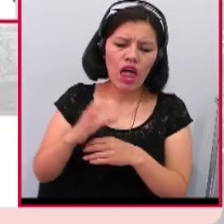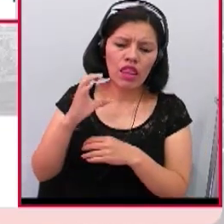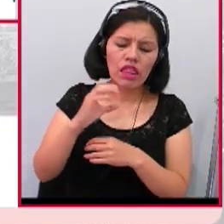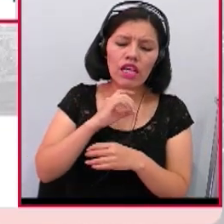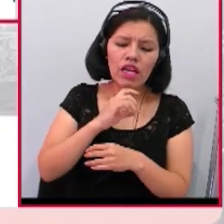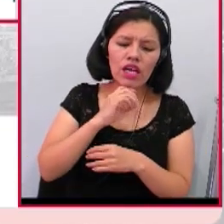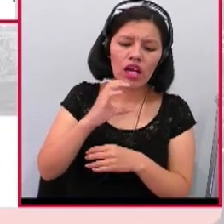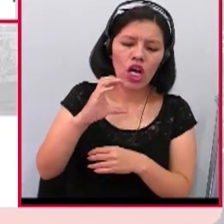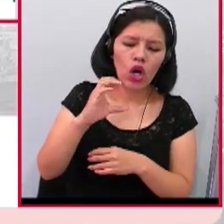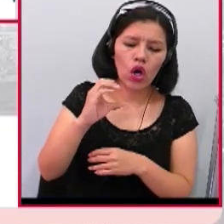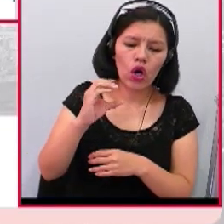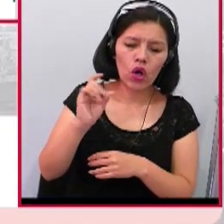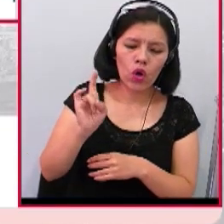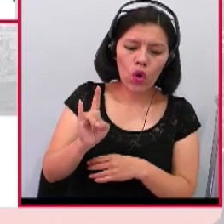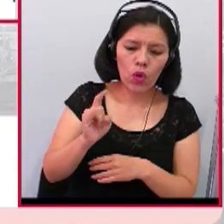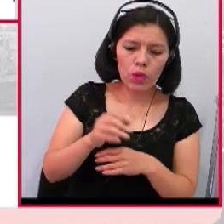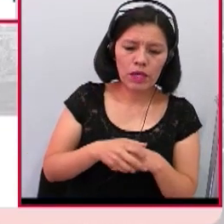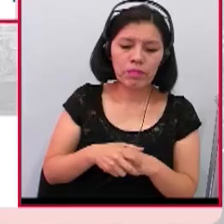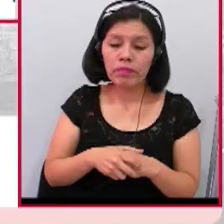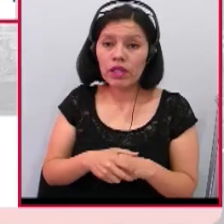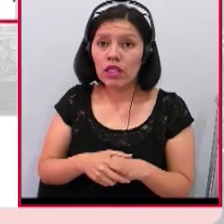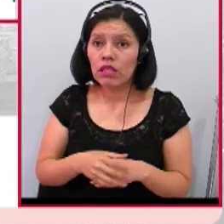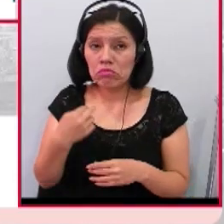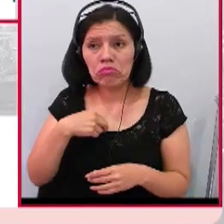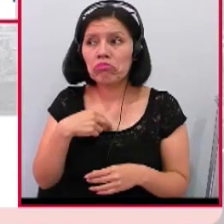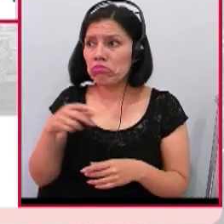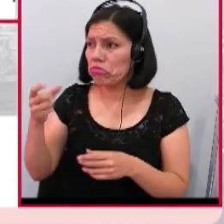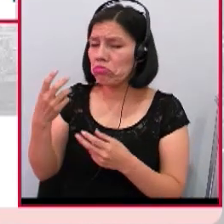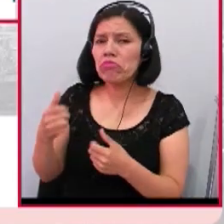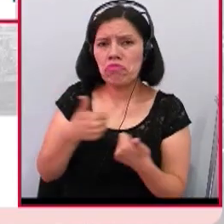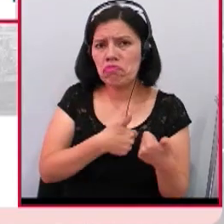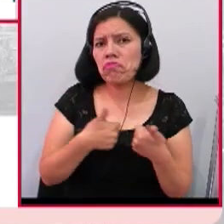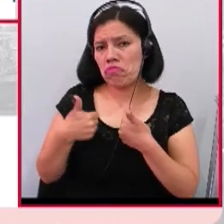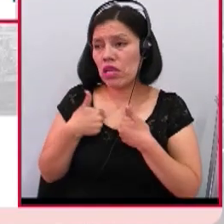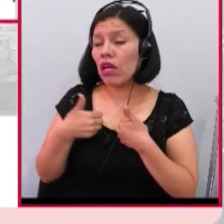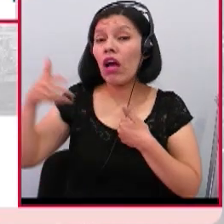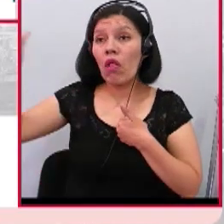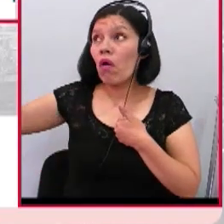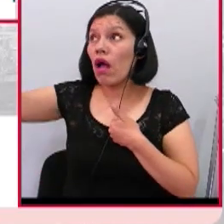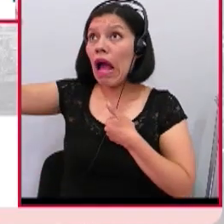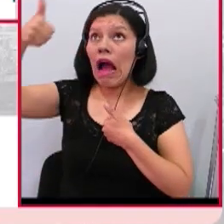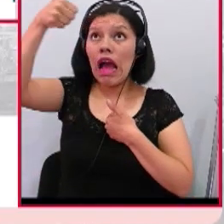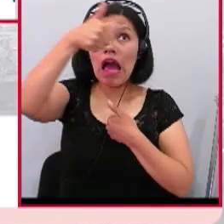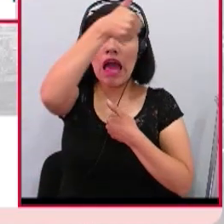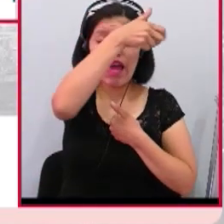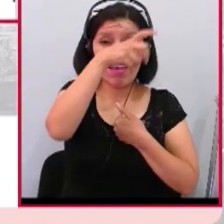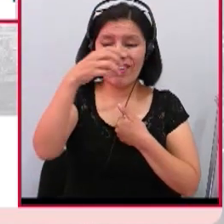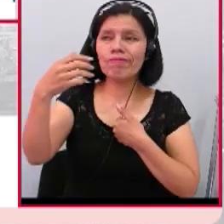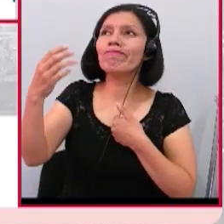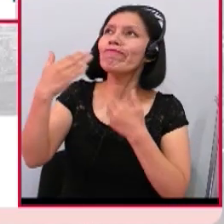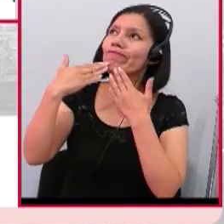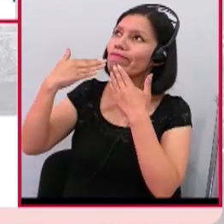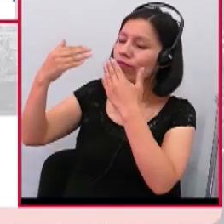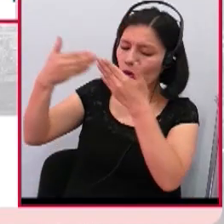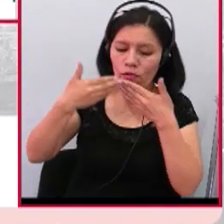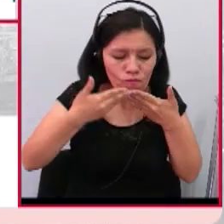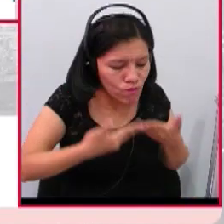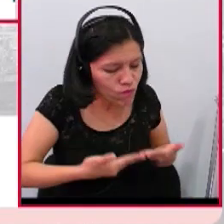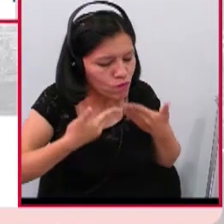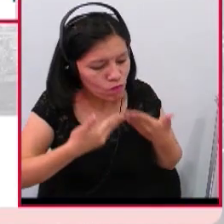yo creo que estamos bien, estamos muy bien. Hemos recibido felicitaciones de nuestra alta gerencia y toda esta cuestión, pero creo que independientemente de